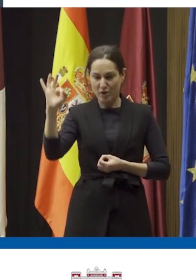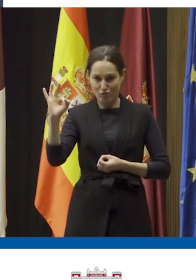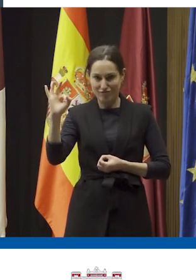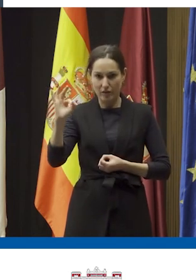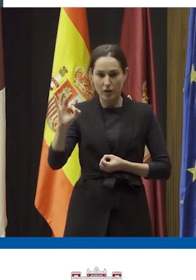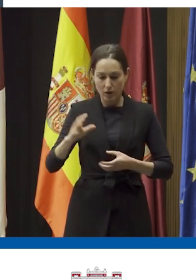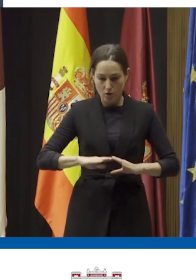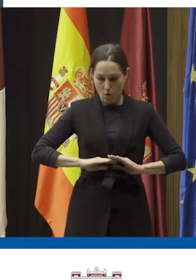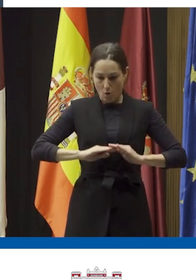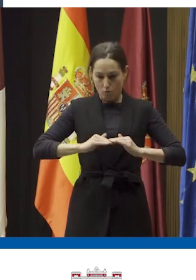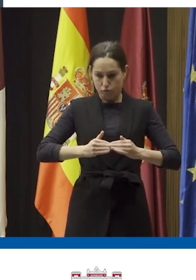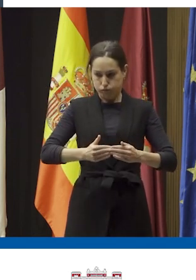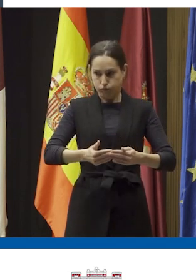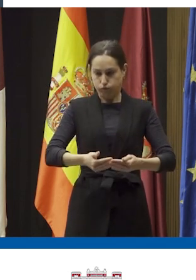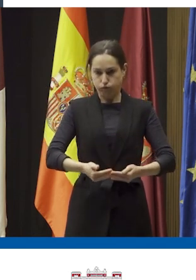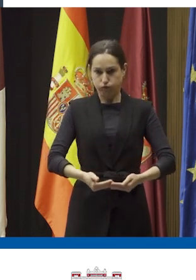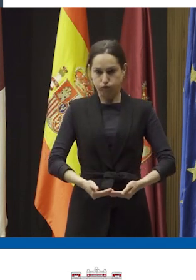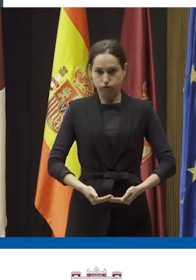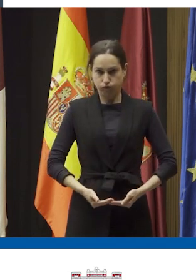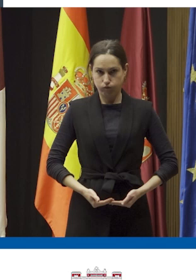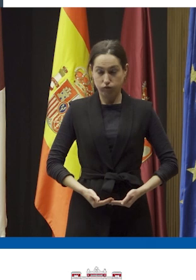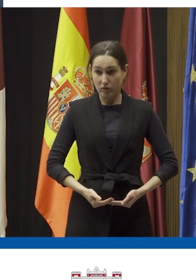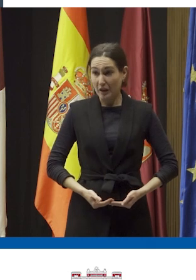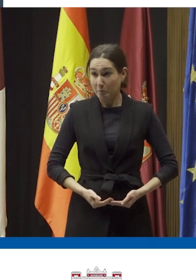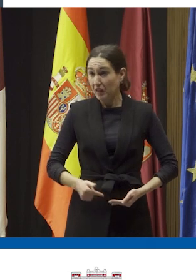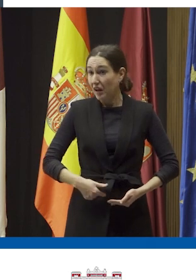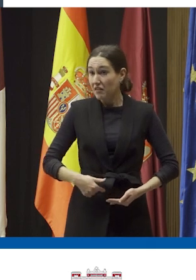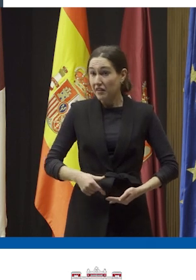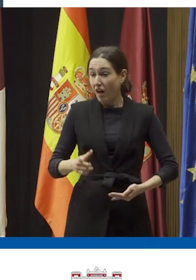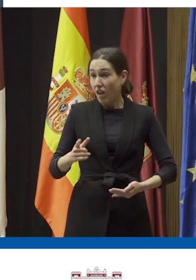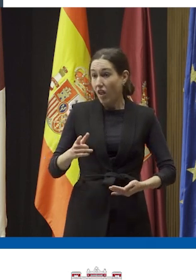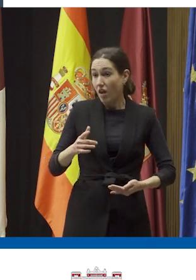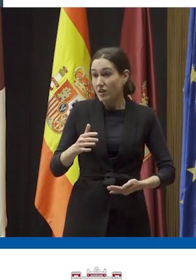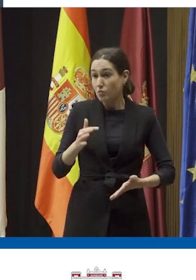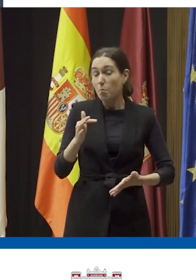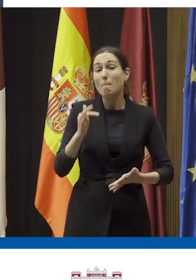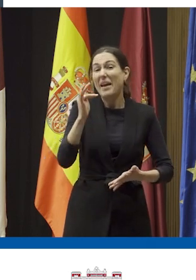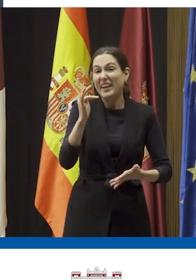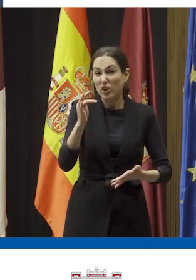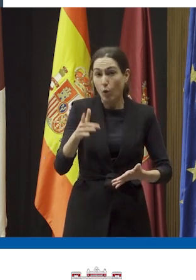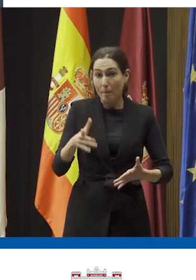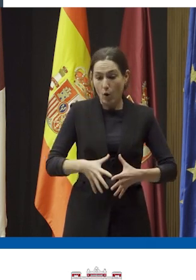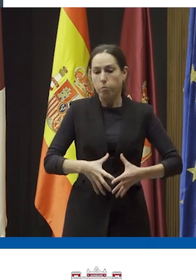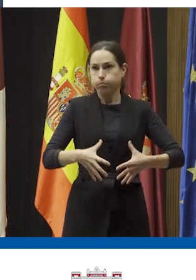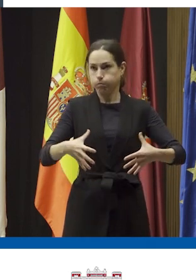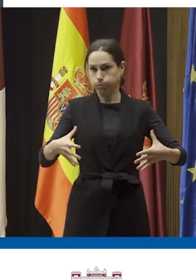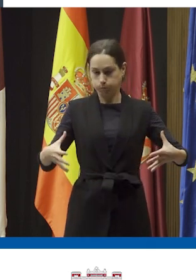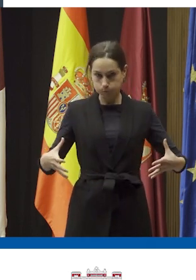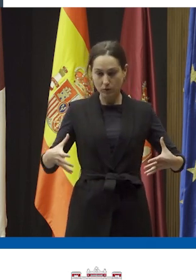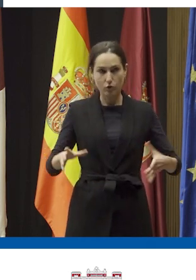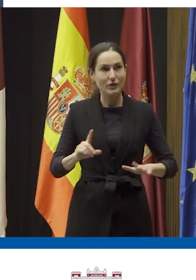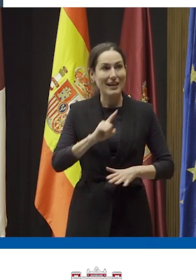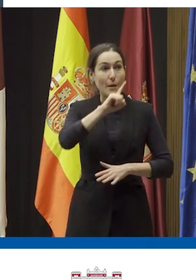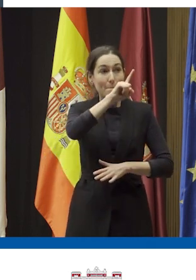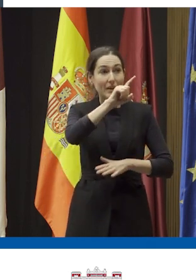bultos abdominales que son quistes de ovario, que son benignos, por cierto. Únicamente hacen bulto. Bueno, pues en 1809